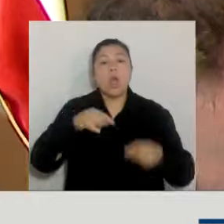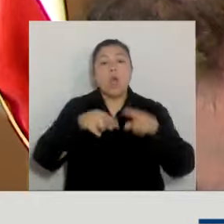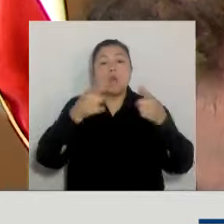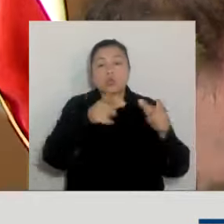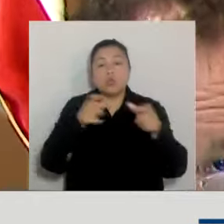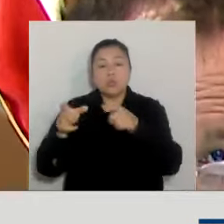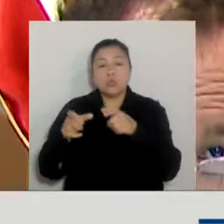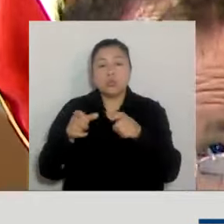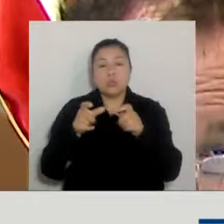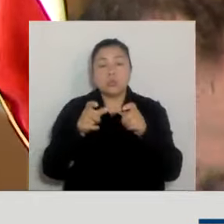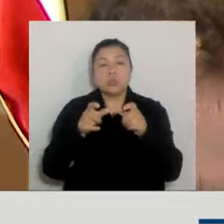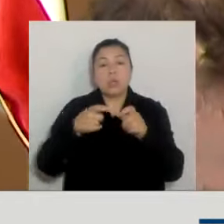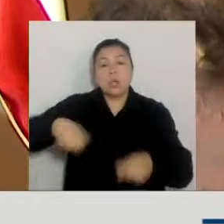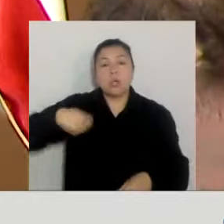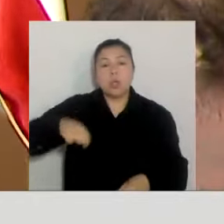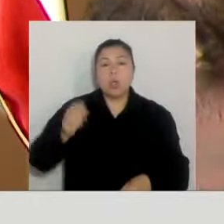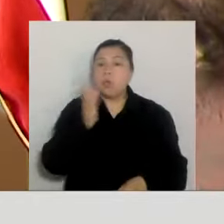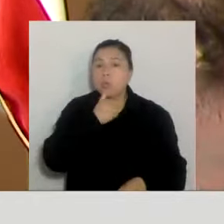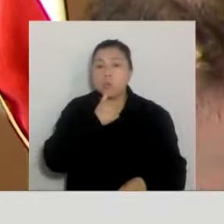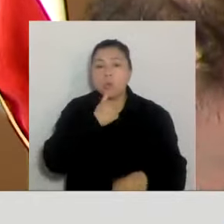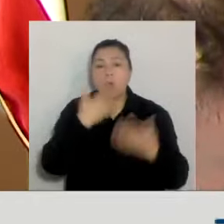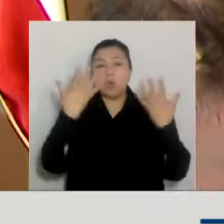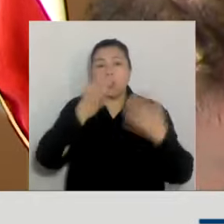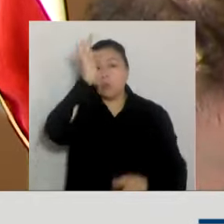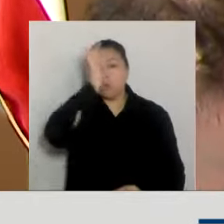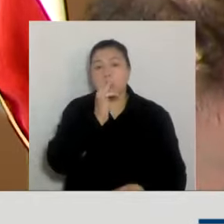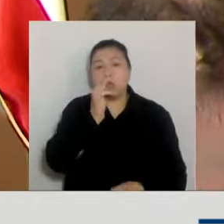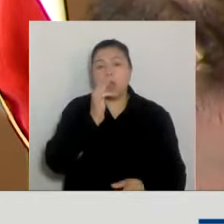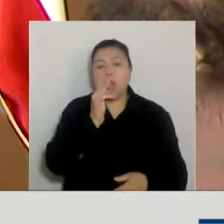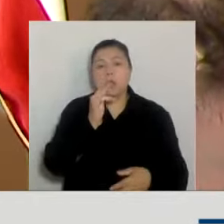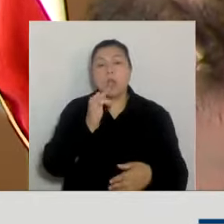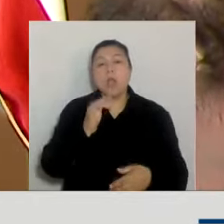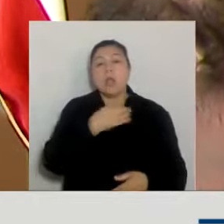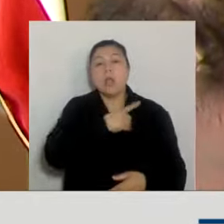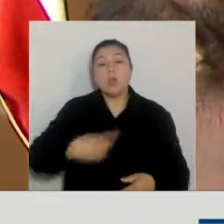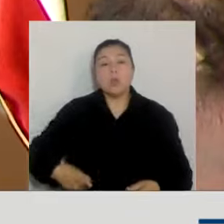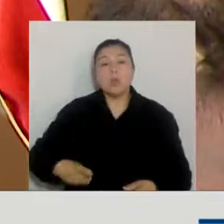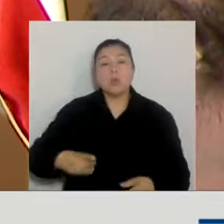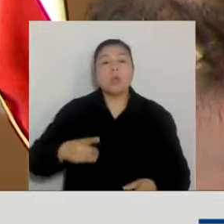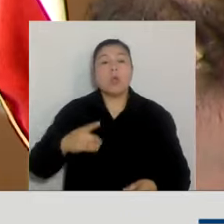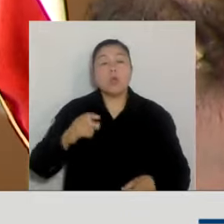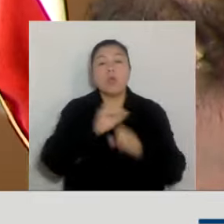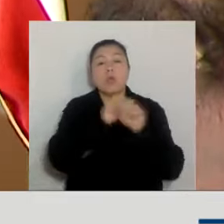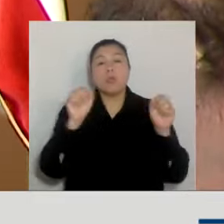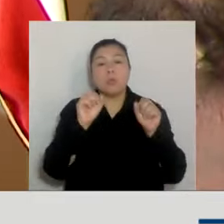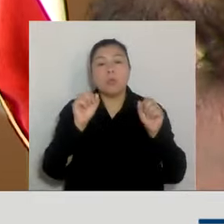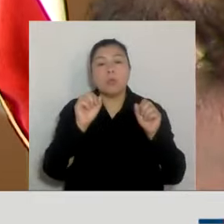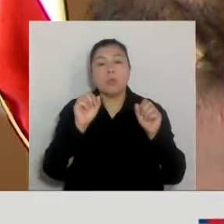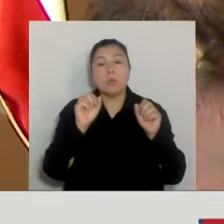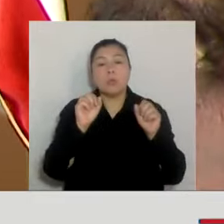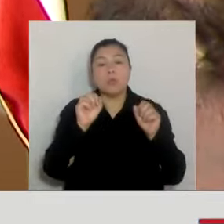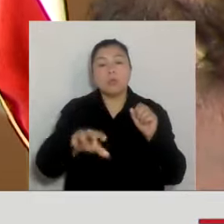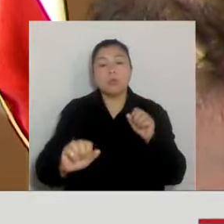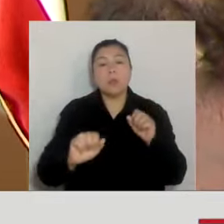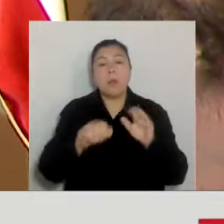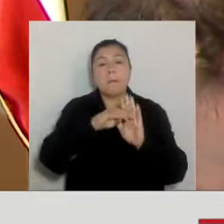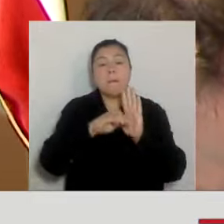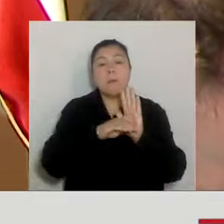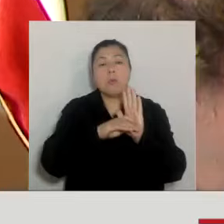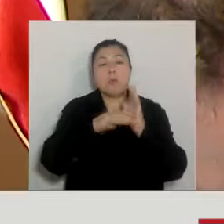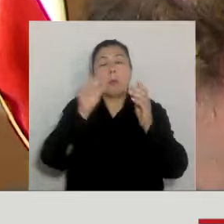está en el senado no alcanza a tener 10 funcionarios y los parlamentarios no podemos detectar programas mal evaluados